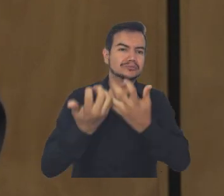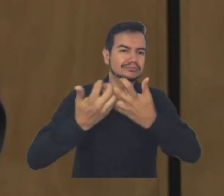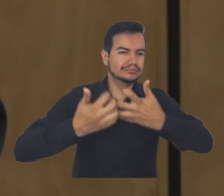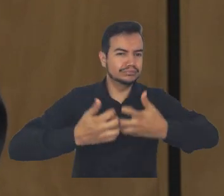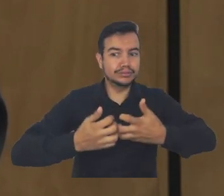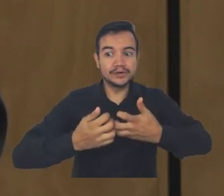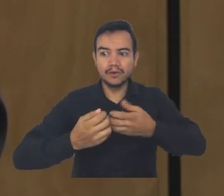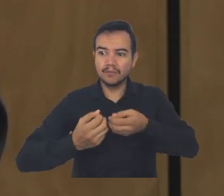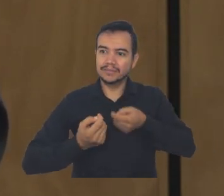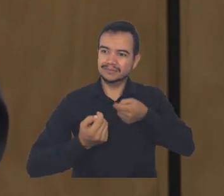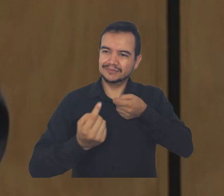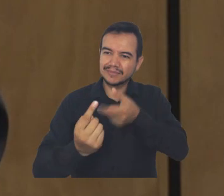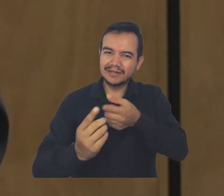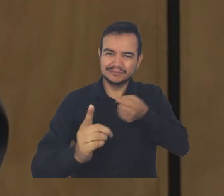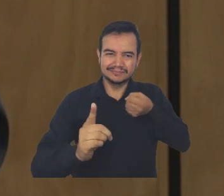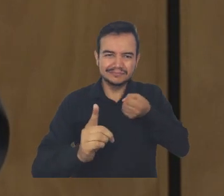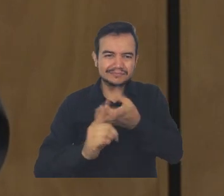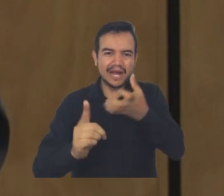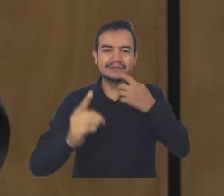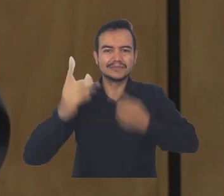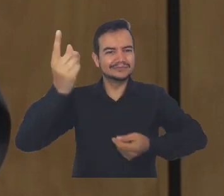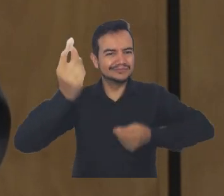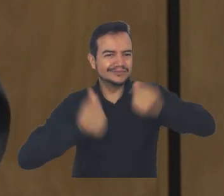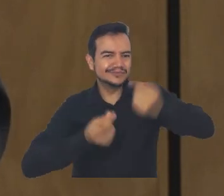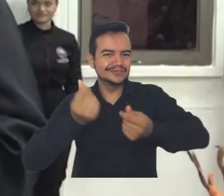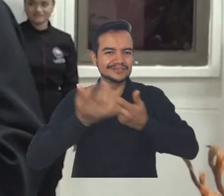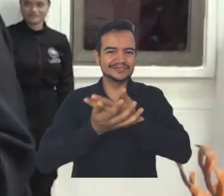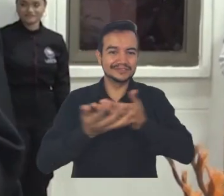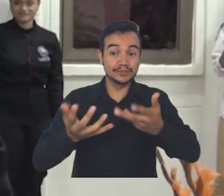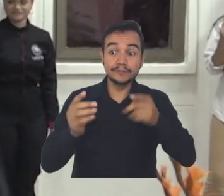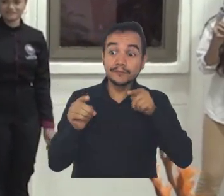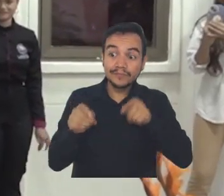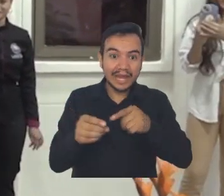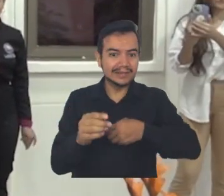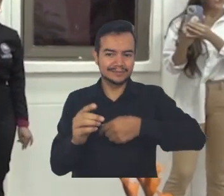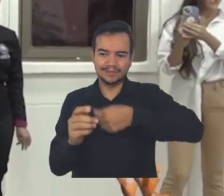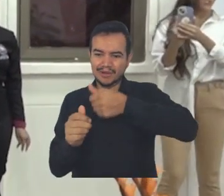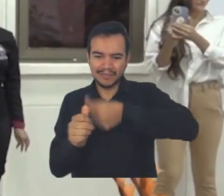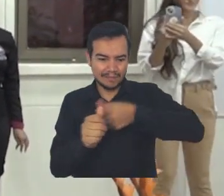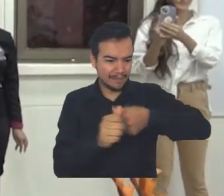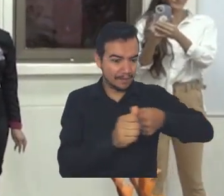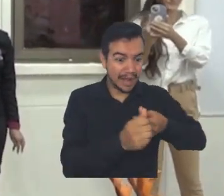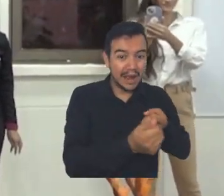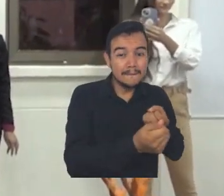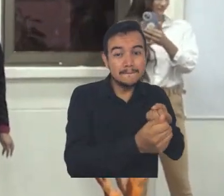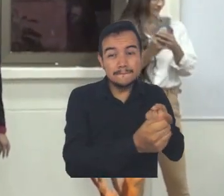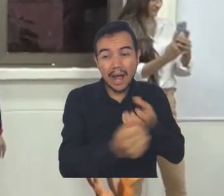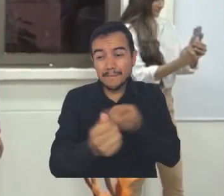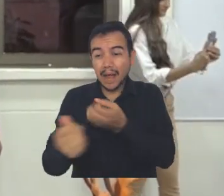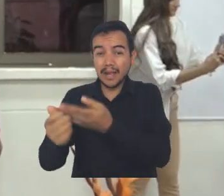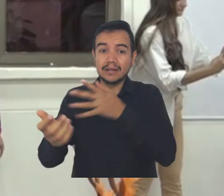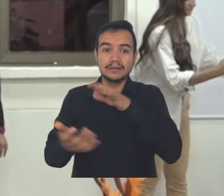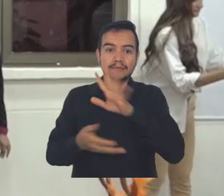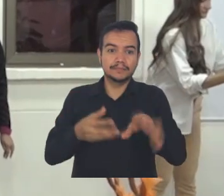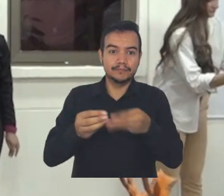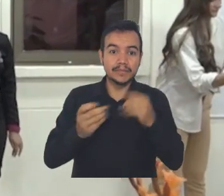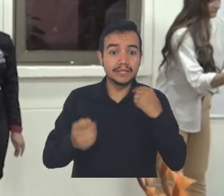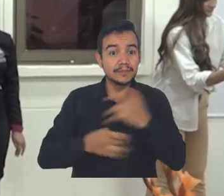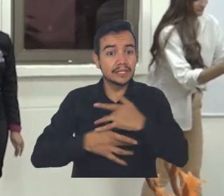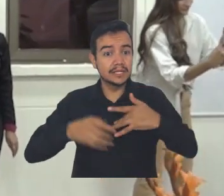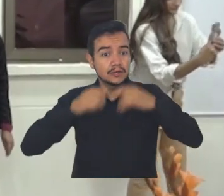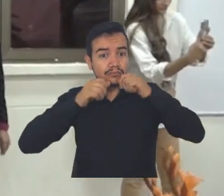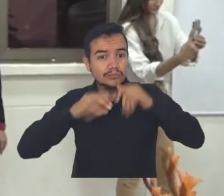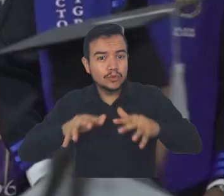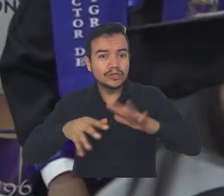aspectos corporativos, las finanzas, los costos, los presupuestos, todo ese tipo de aspectos, pero también en lo que tiene que ver con la